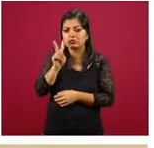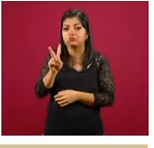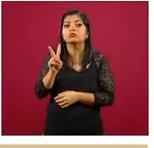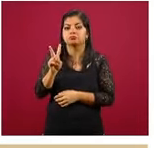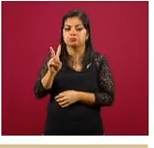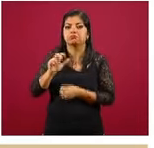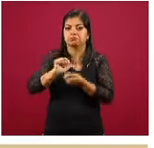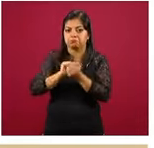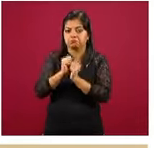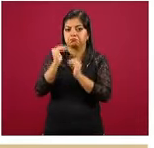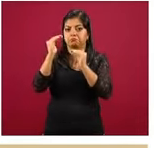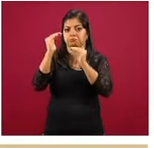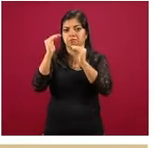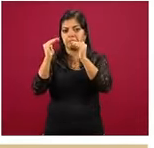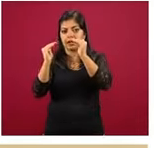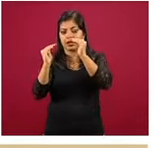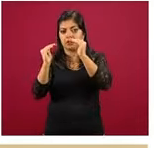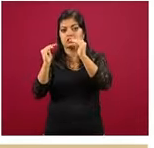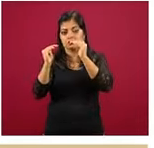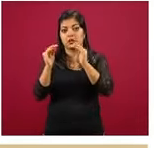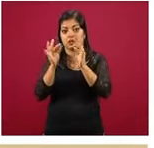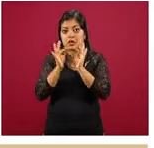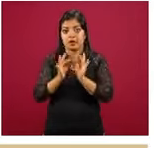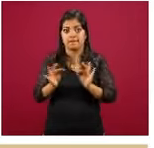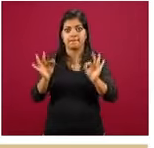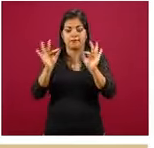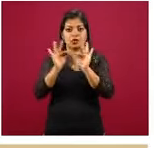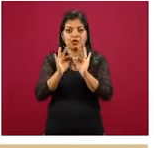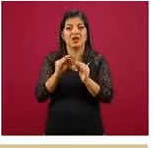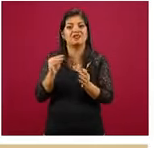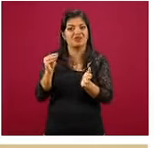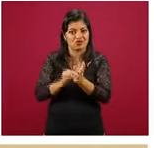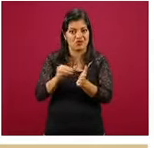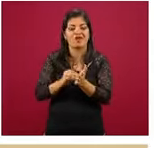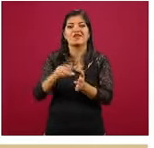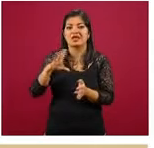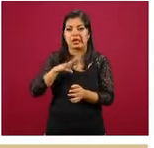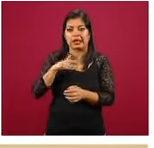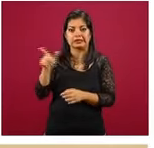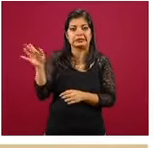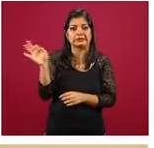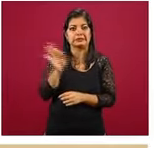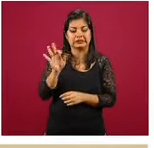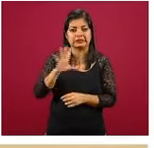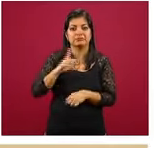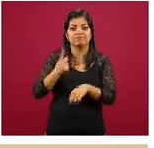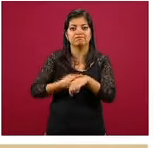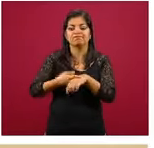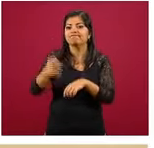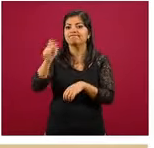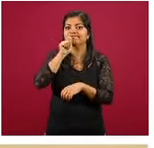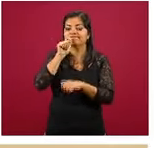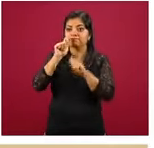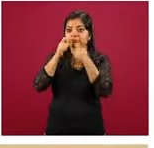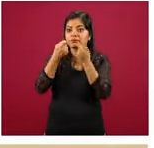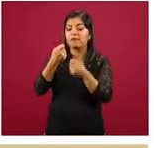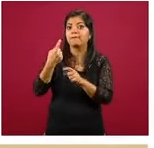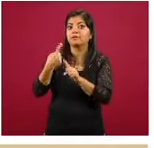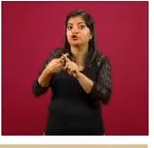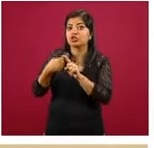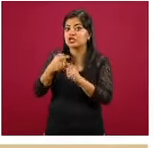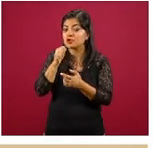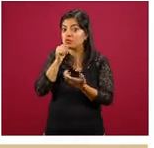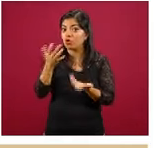un decremento. Hay una importante cantidad de casos aún sospechosos, es decir, que estamos esperando un resultado. Vamos a aplicar el porcentaje